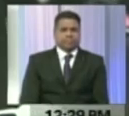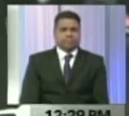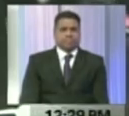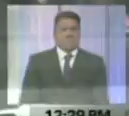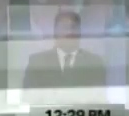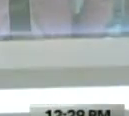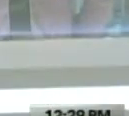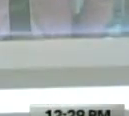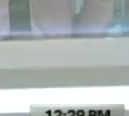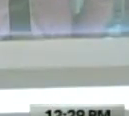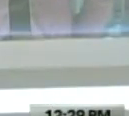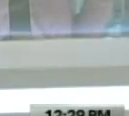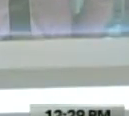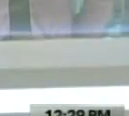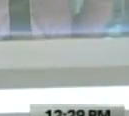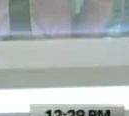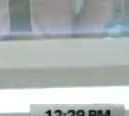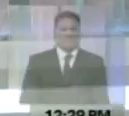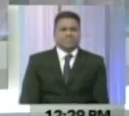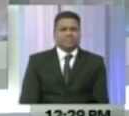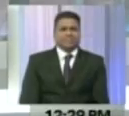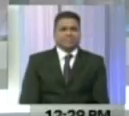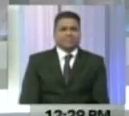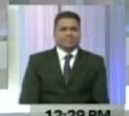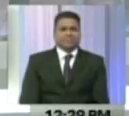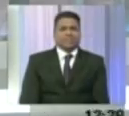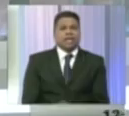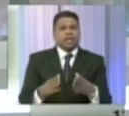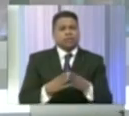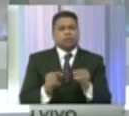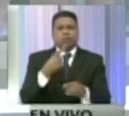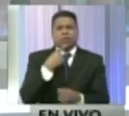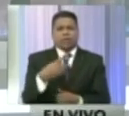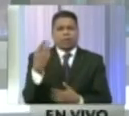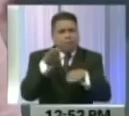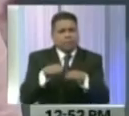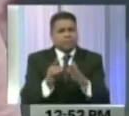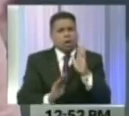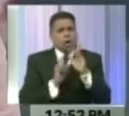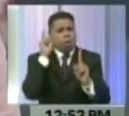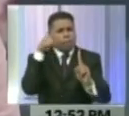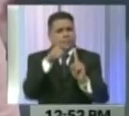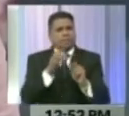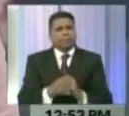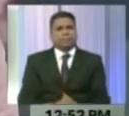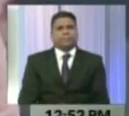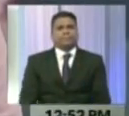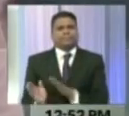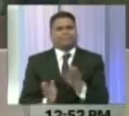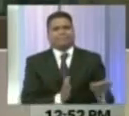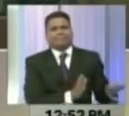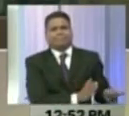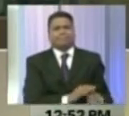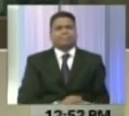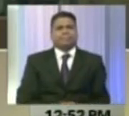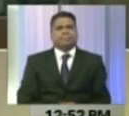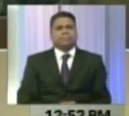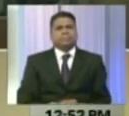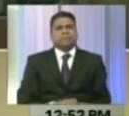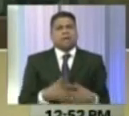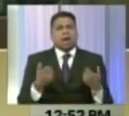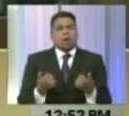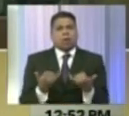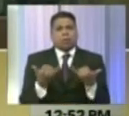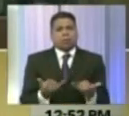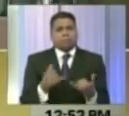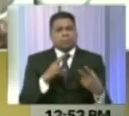De conformidad. Amigos, es lo que sucede hasta ahora en el hemiciclo de sesiones de la Asamblea Nacional. Y volvemos de inmediato al hemiciclo de sesiones de la